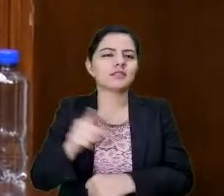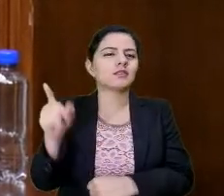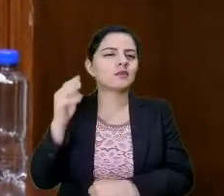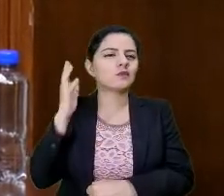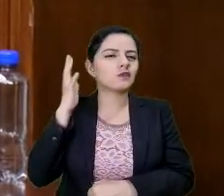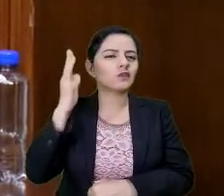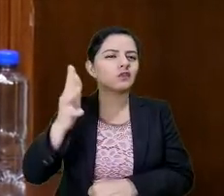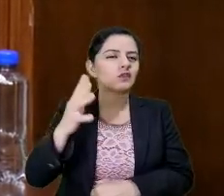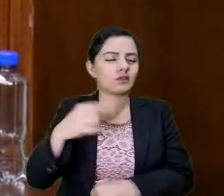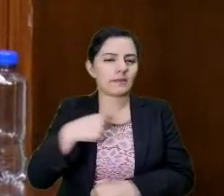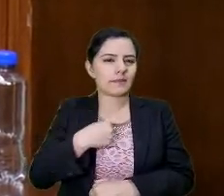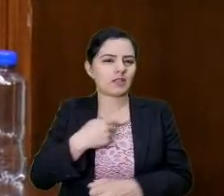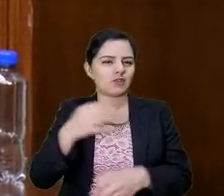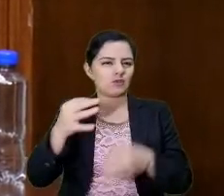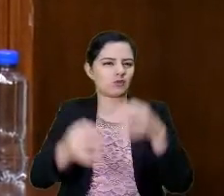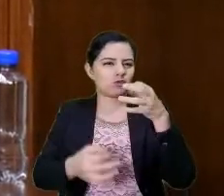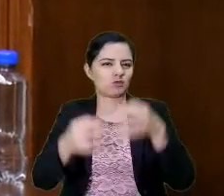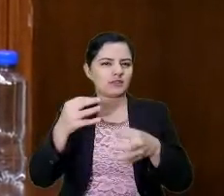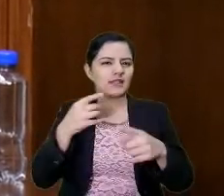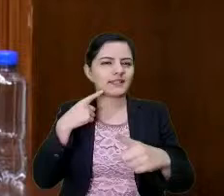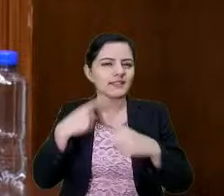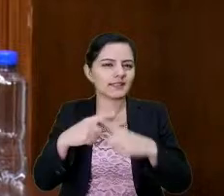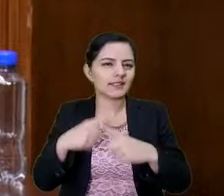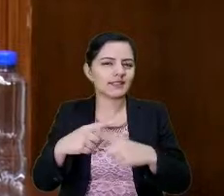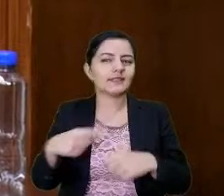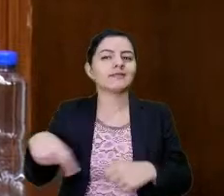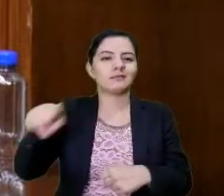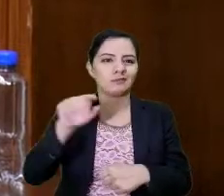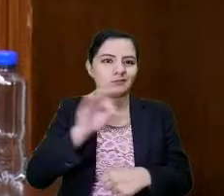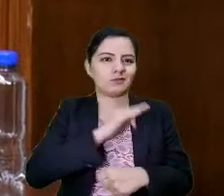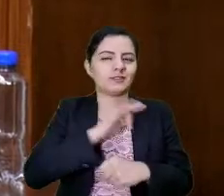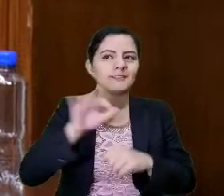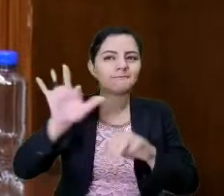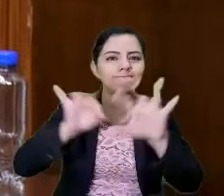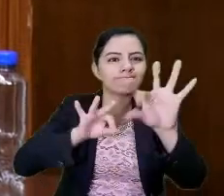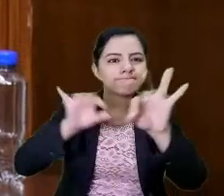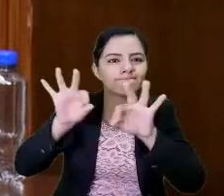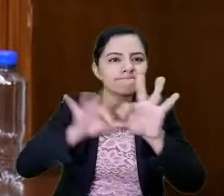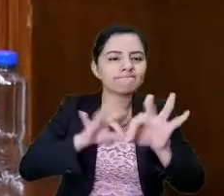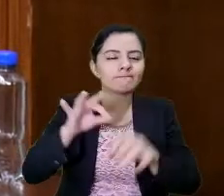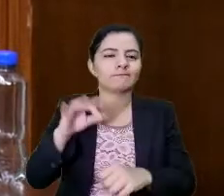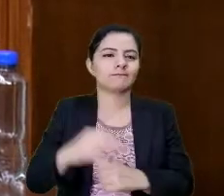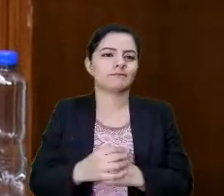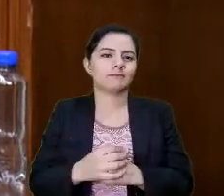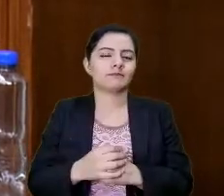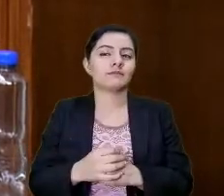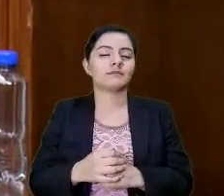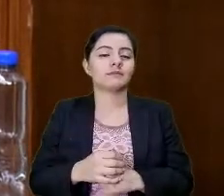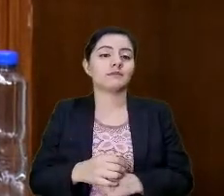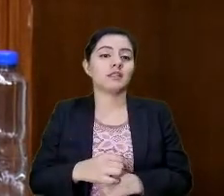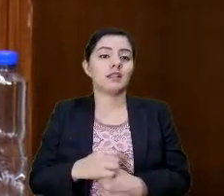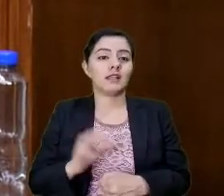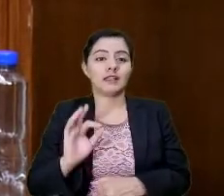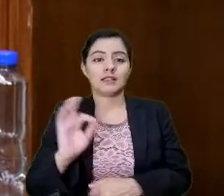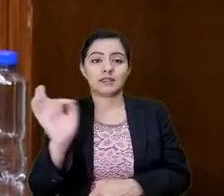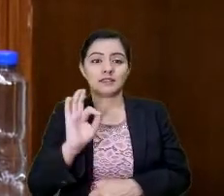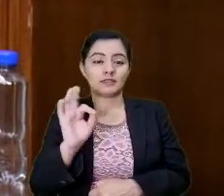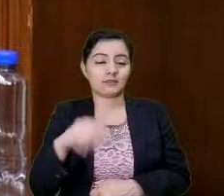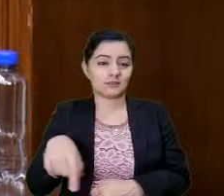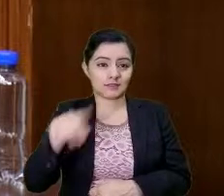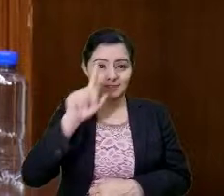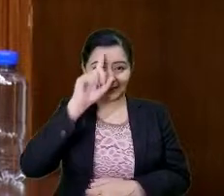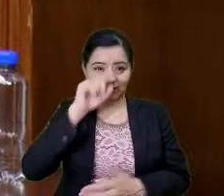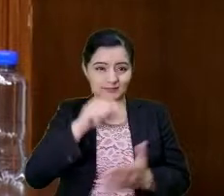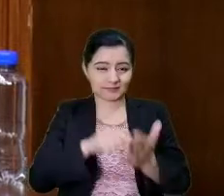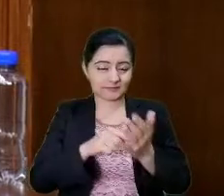con transparencia y objetividad. Quien cree que no estamos listos para votar y ejercer la democracia, para elegir